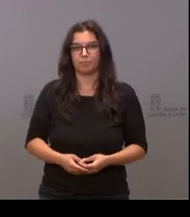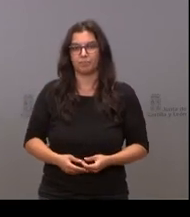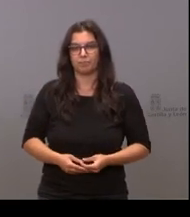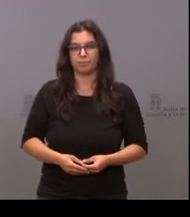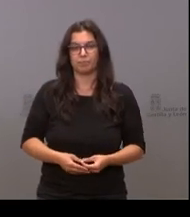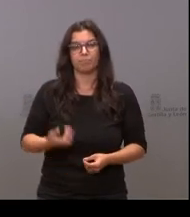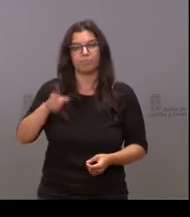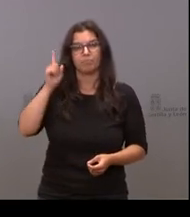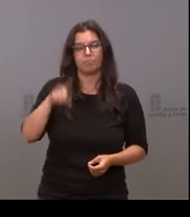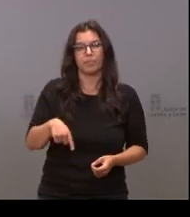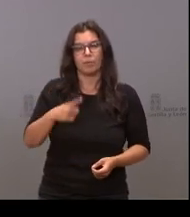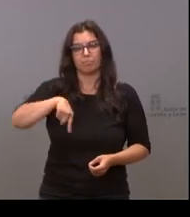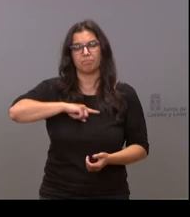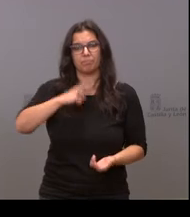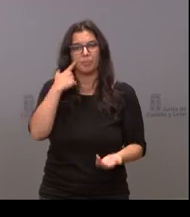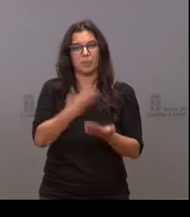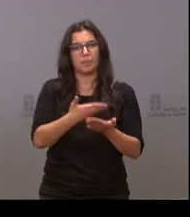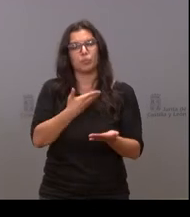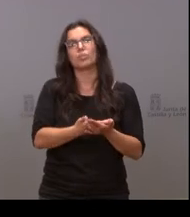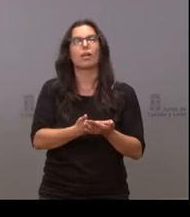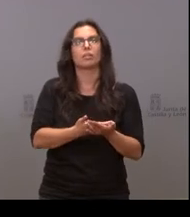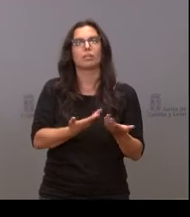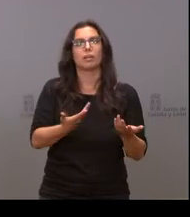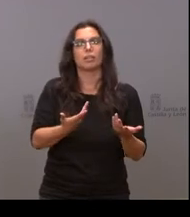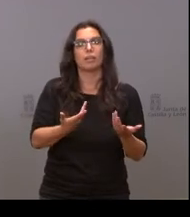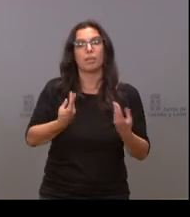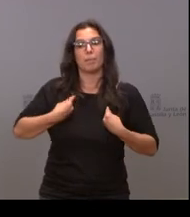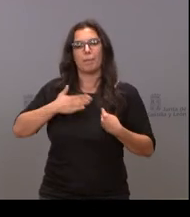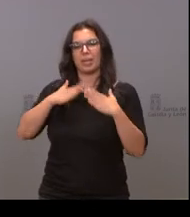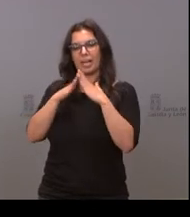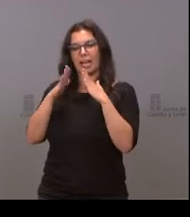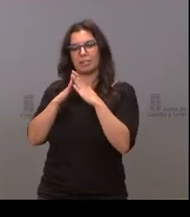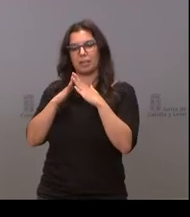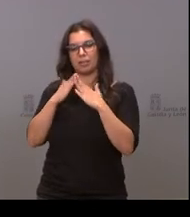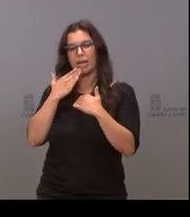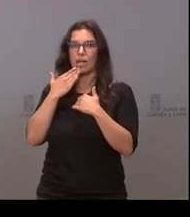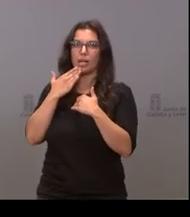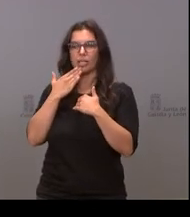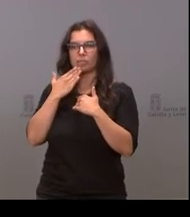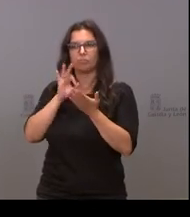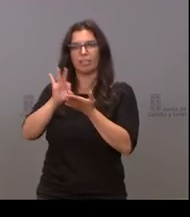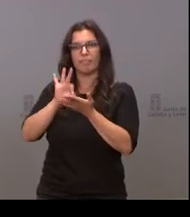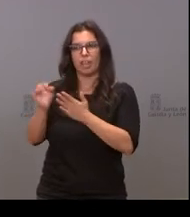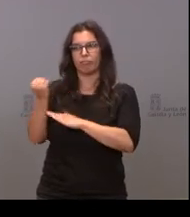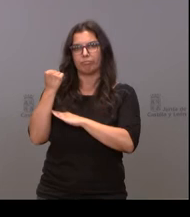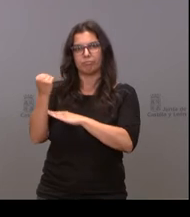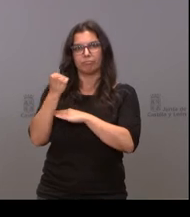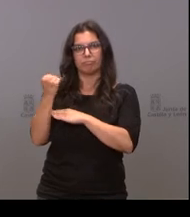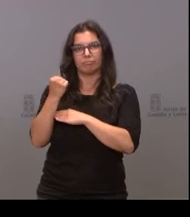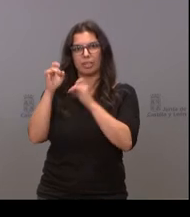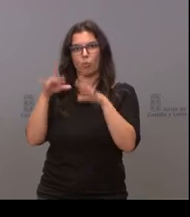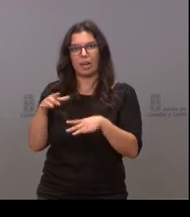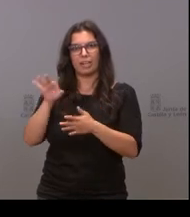pero también vamos a demostrar que es posible vivir en nuestra propia casa con los servicios que te ofrece una